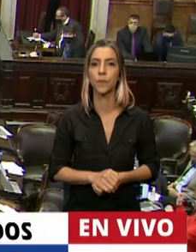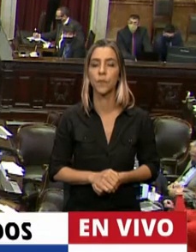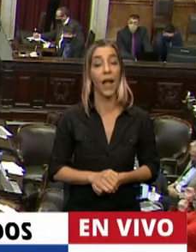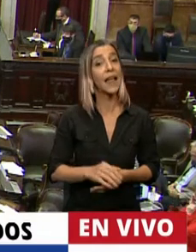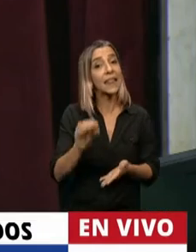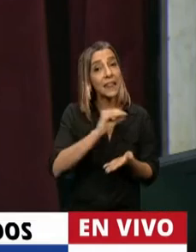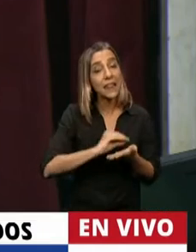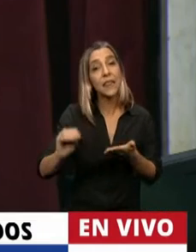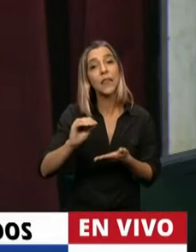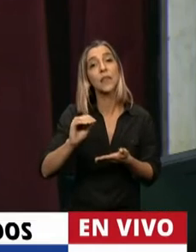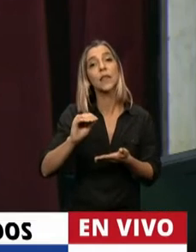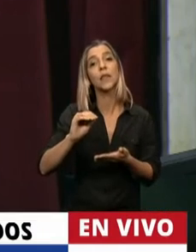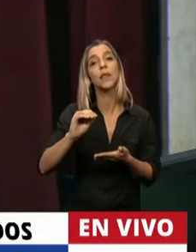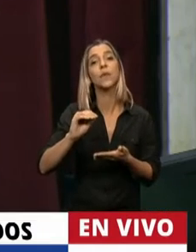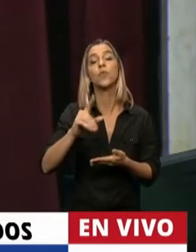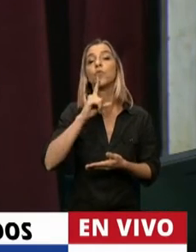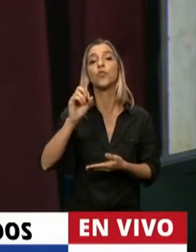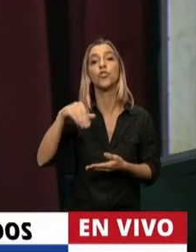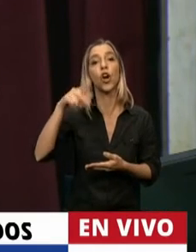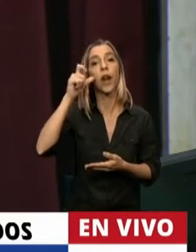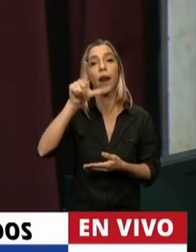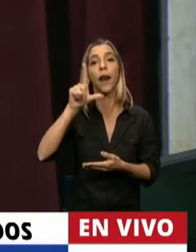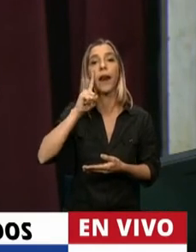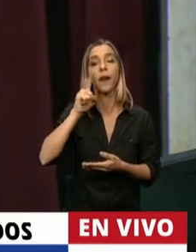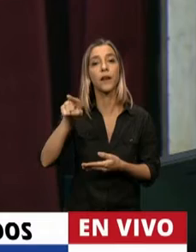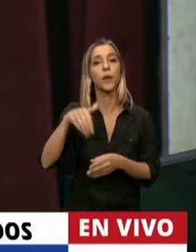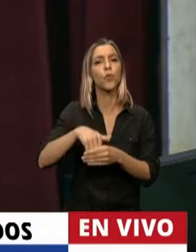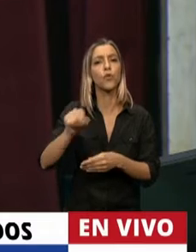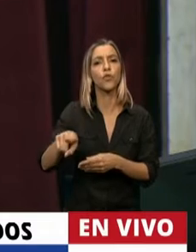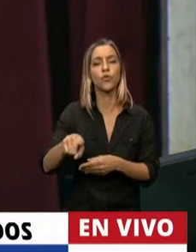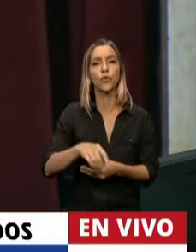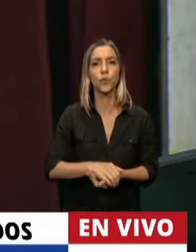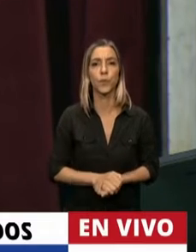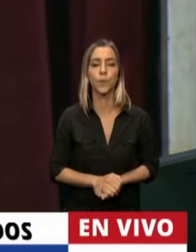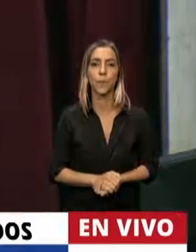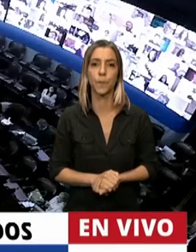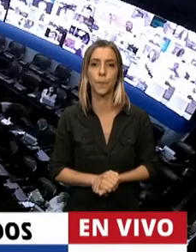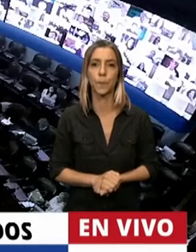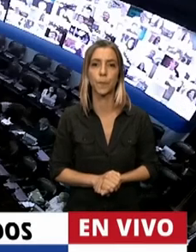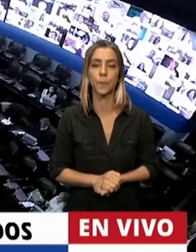diputado pablo gabriel tonelli para expresar el sentido de su voto